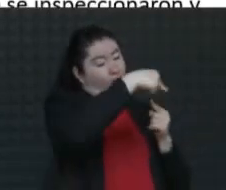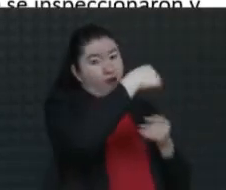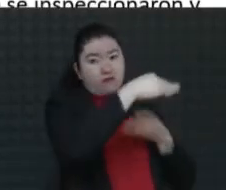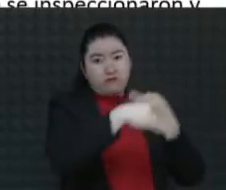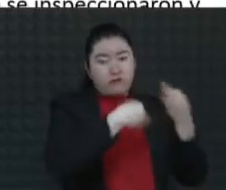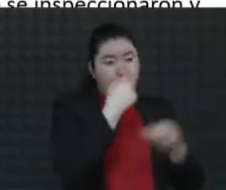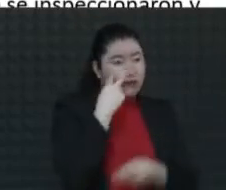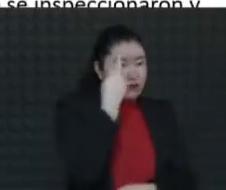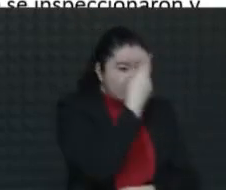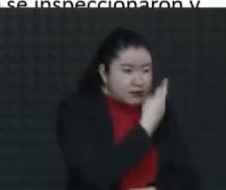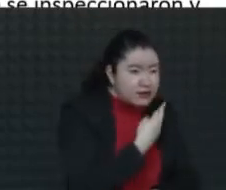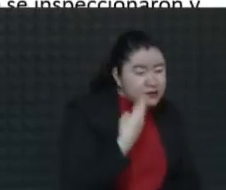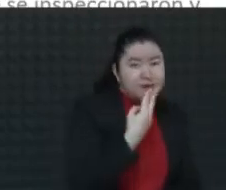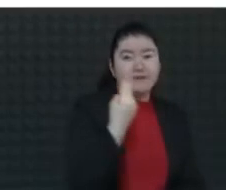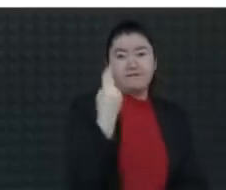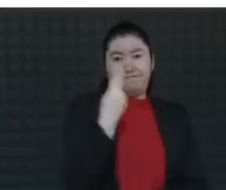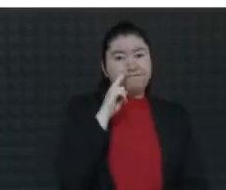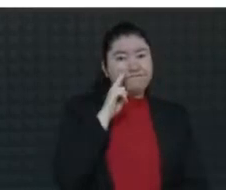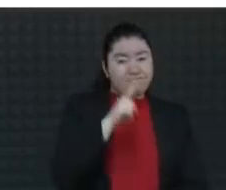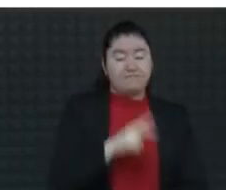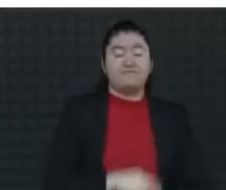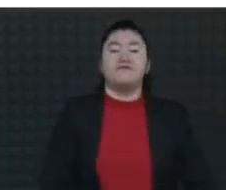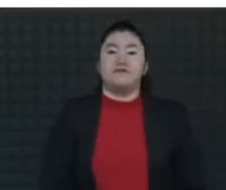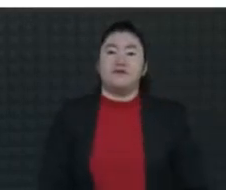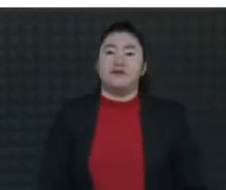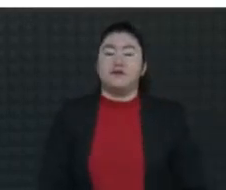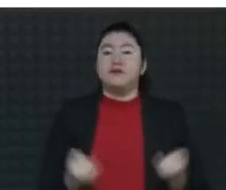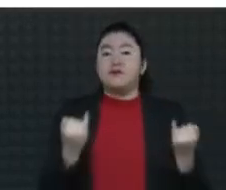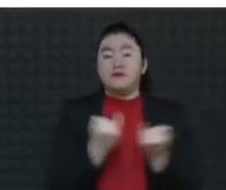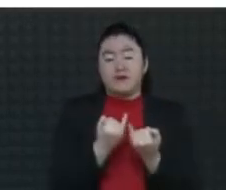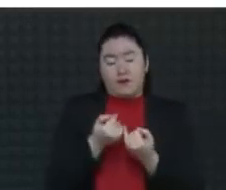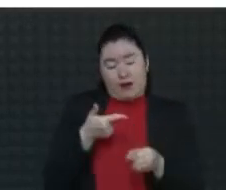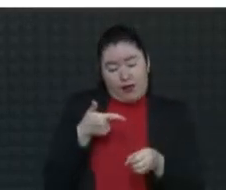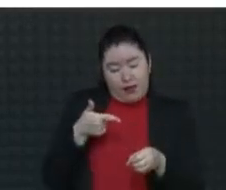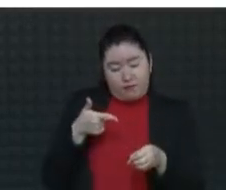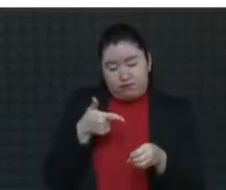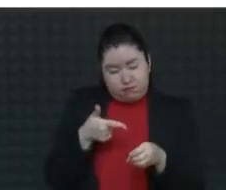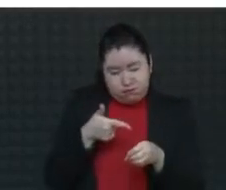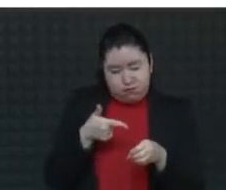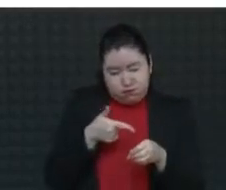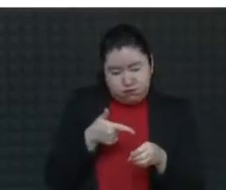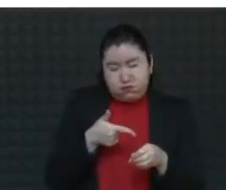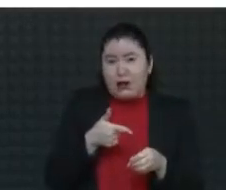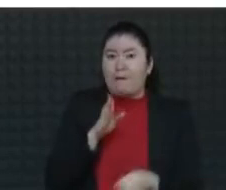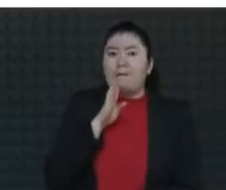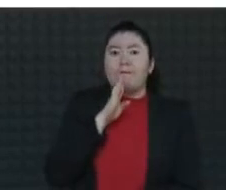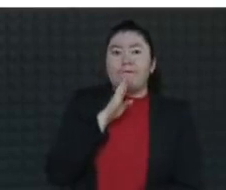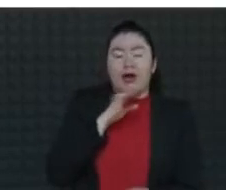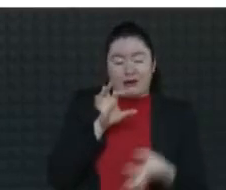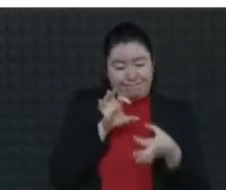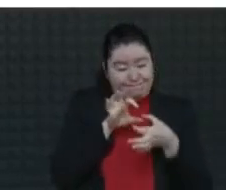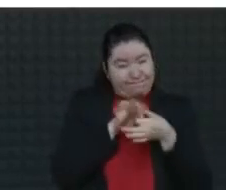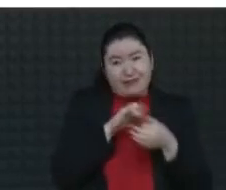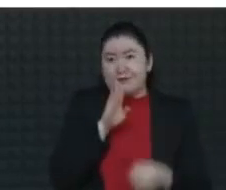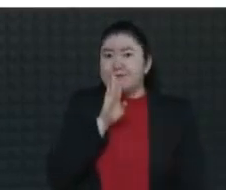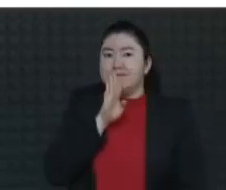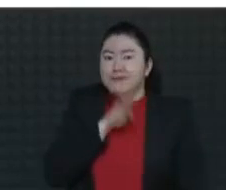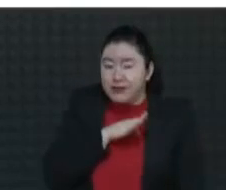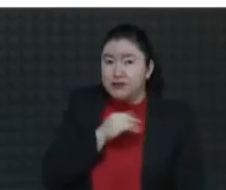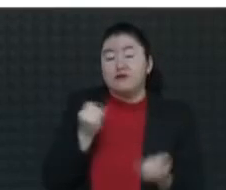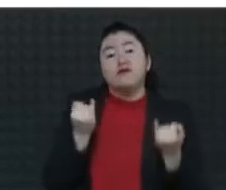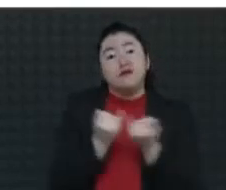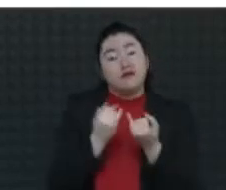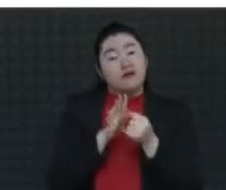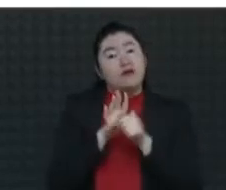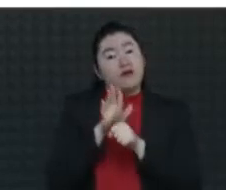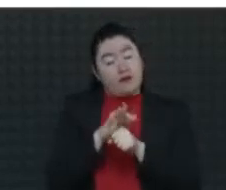ser visibles. Se observaron prácticas de soldadura deficientes, específicamente las relacionadas con el uso de barras de